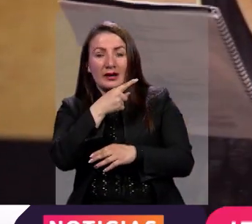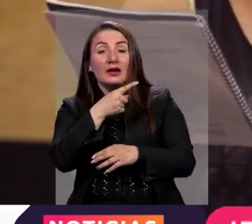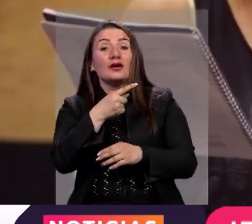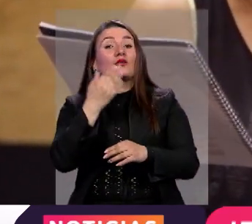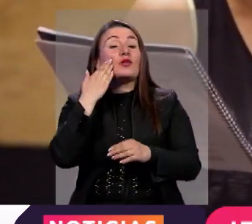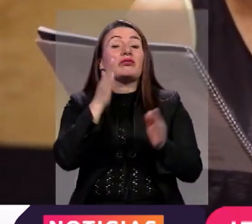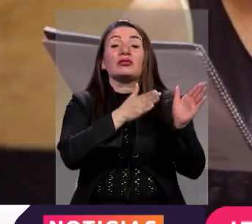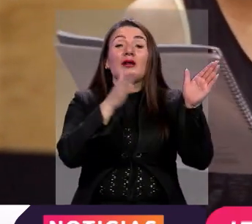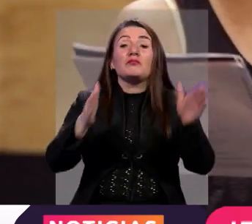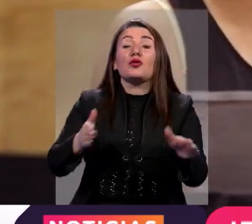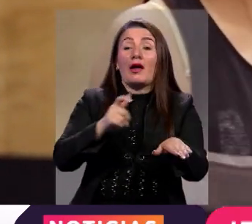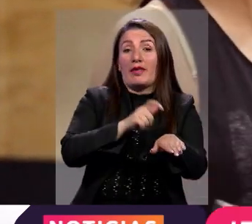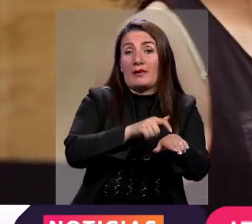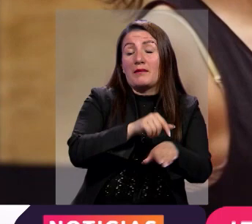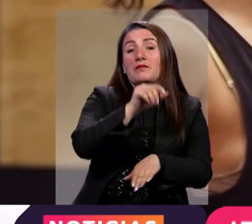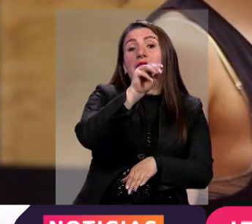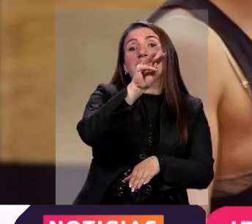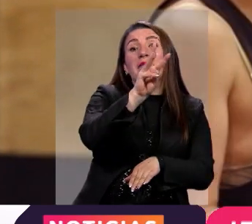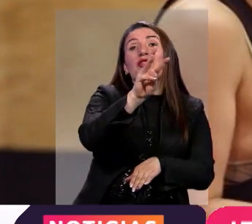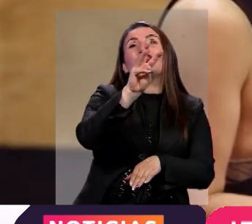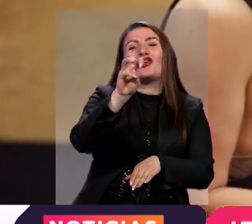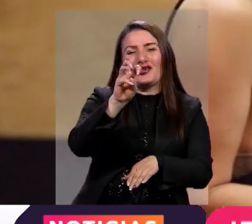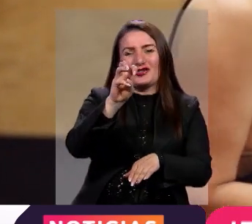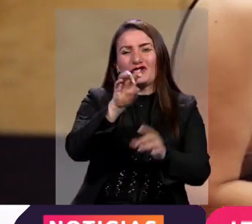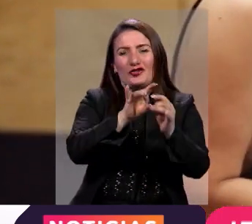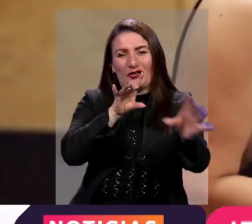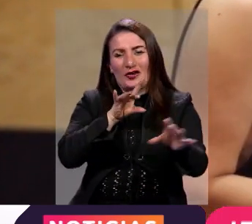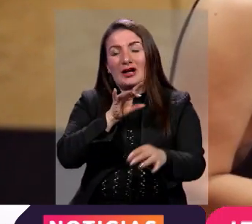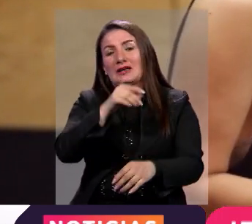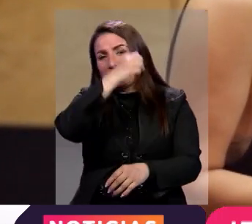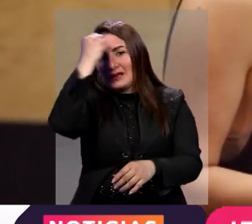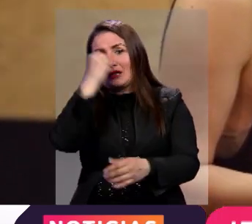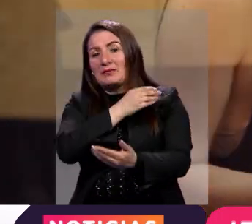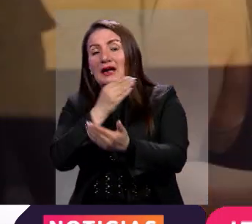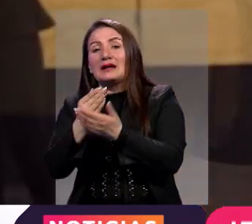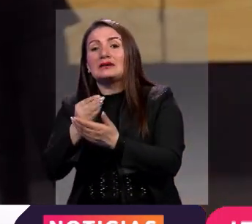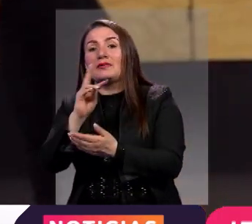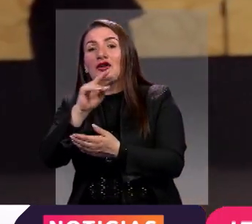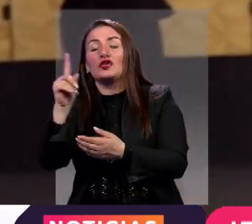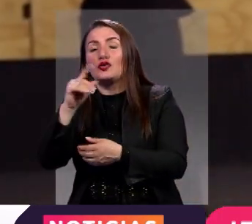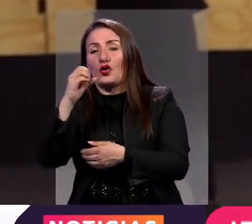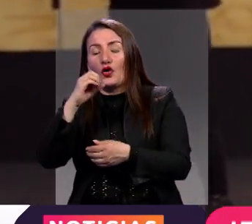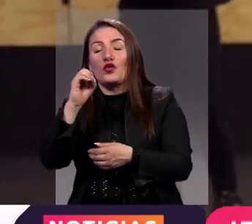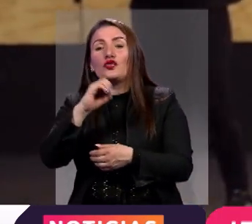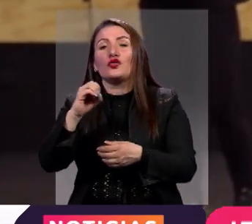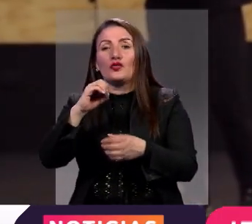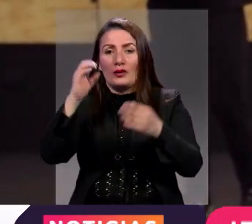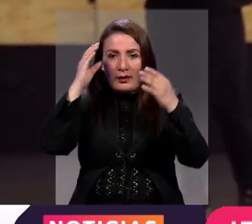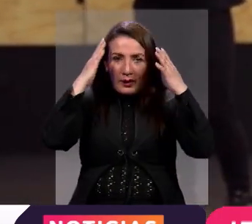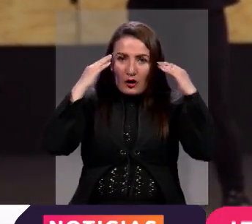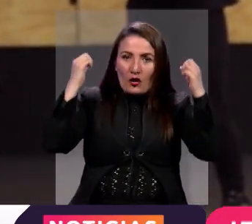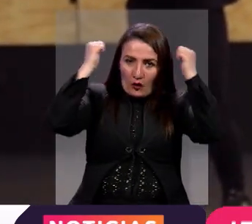en temporada del 28 de septiembre al 8 de octubre del 2022 en el Teatro Colón. ¡No!